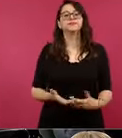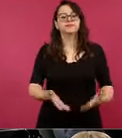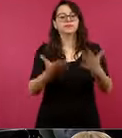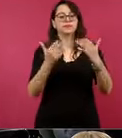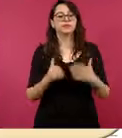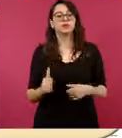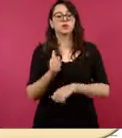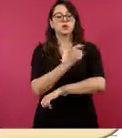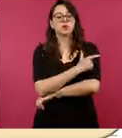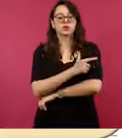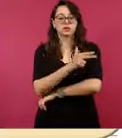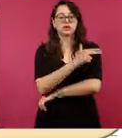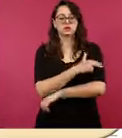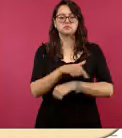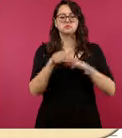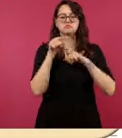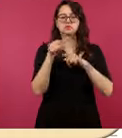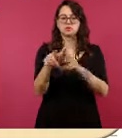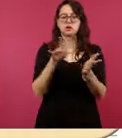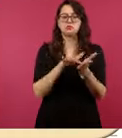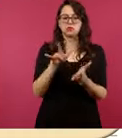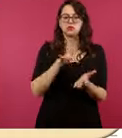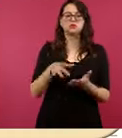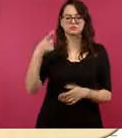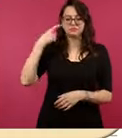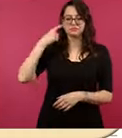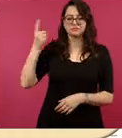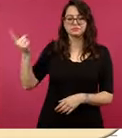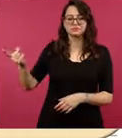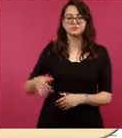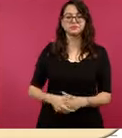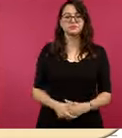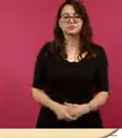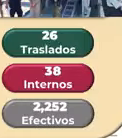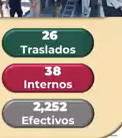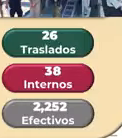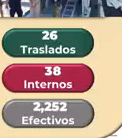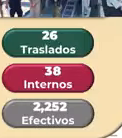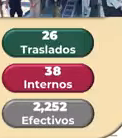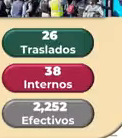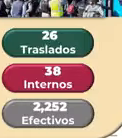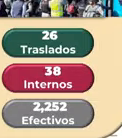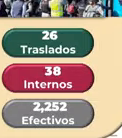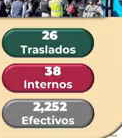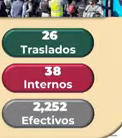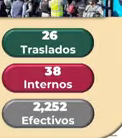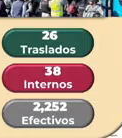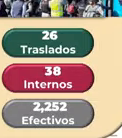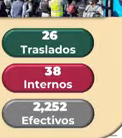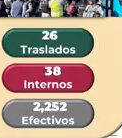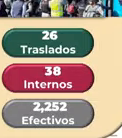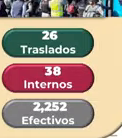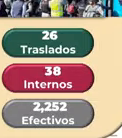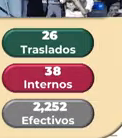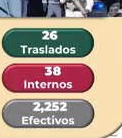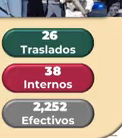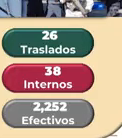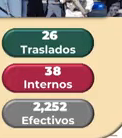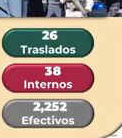el apoyo en cuatro estados a lo que es la búsqueda de personas. Se